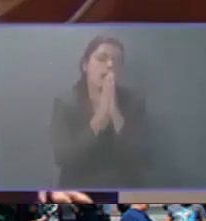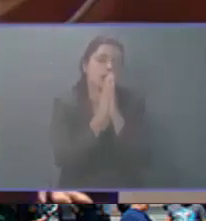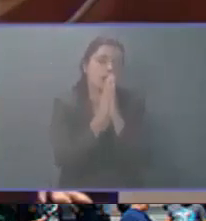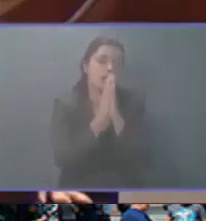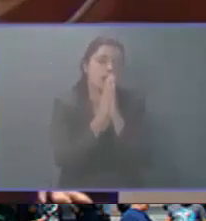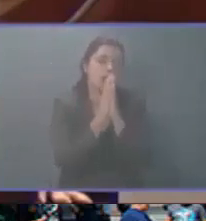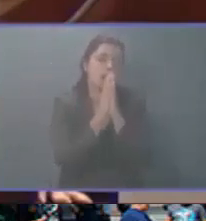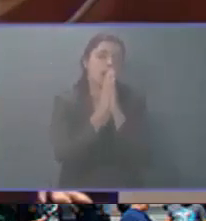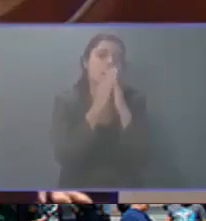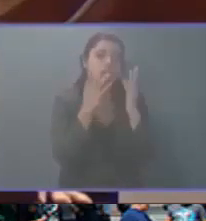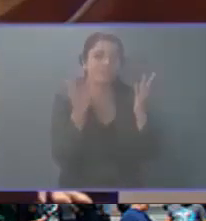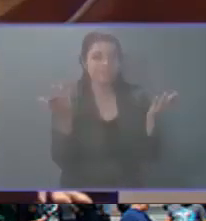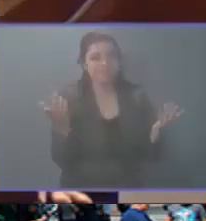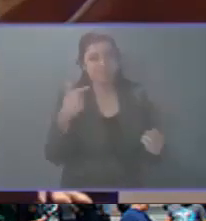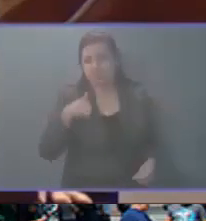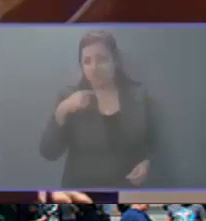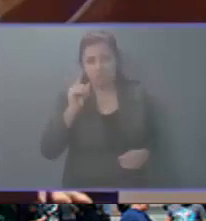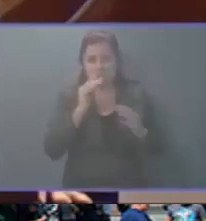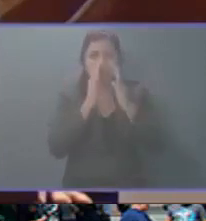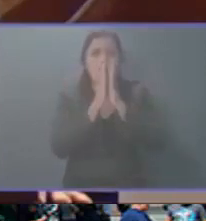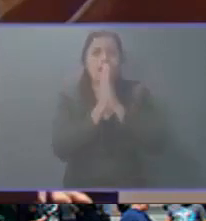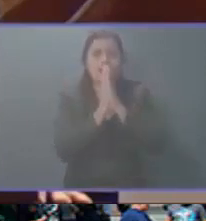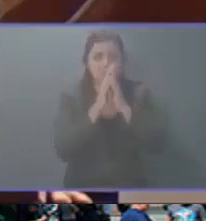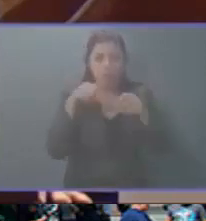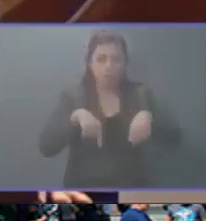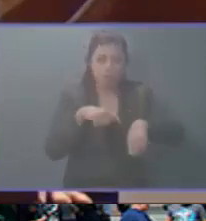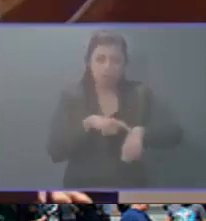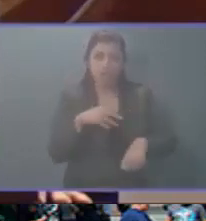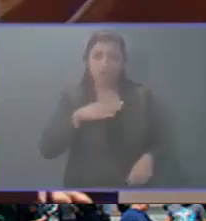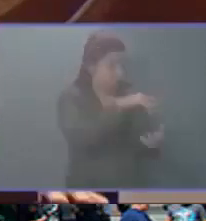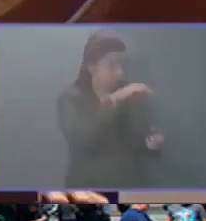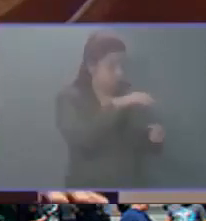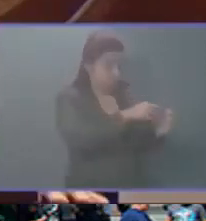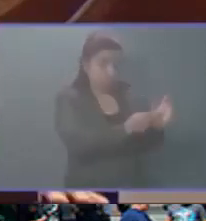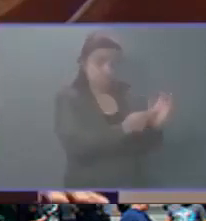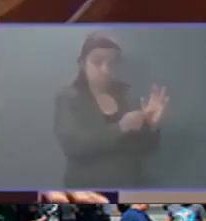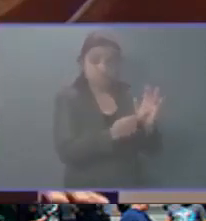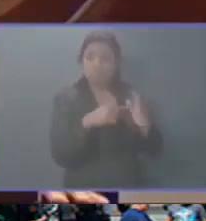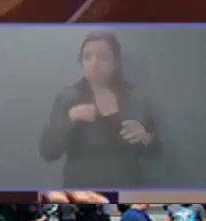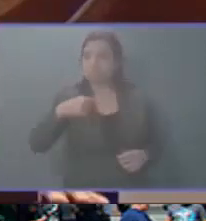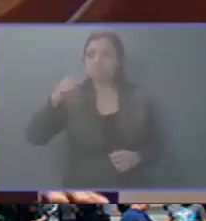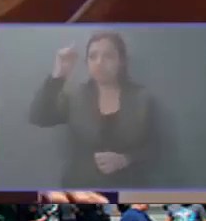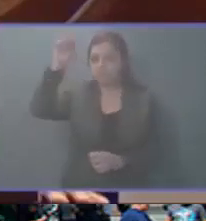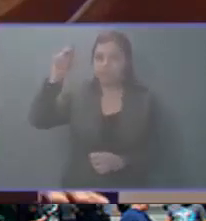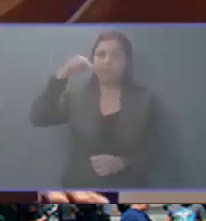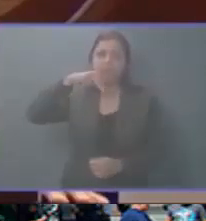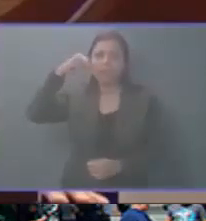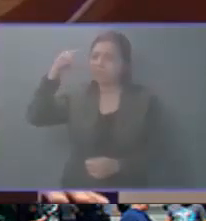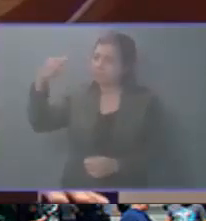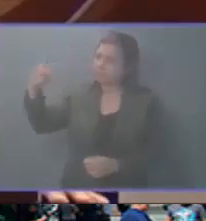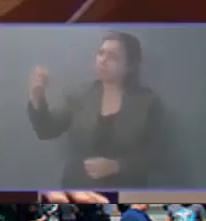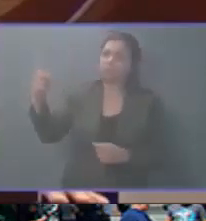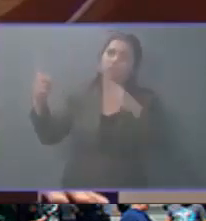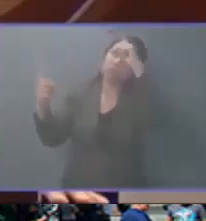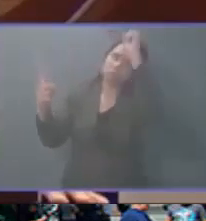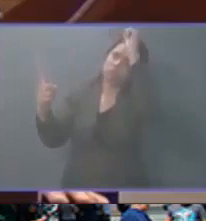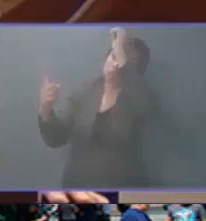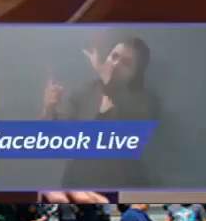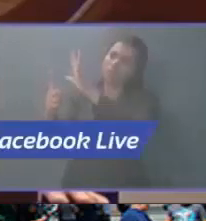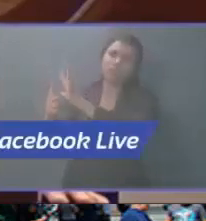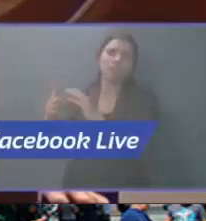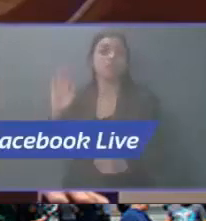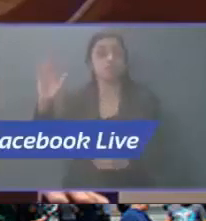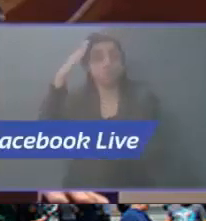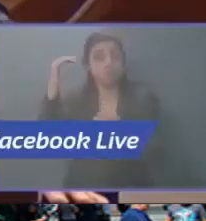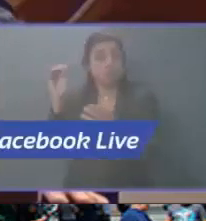en este momento eso me corresponde hacerlo en la intimidad de mi casa enfoque el que dios bendiga a su esposa